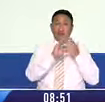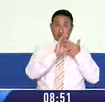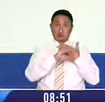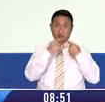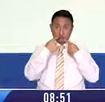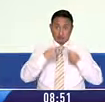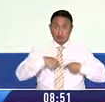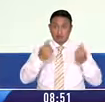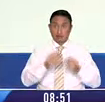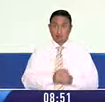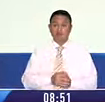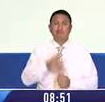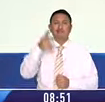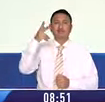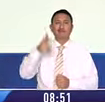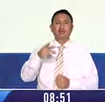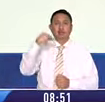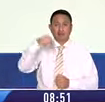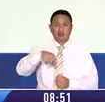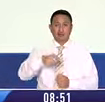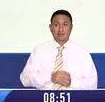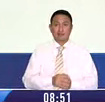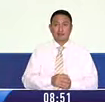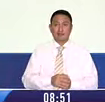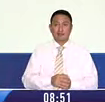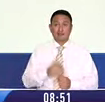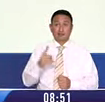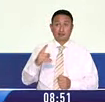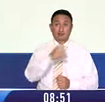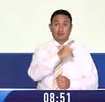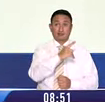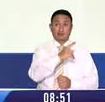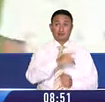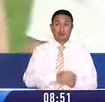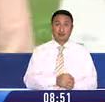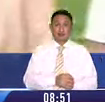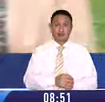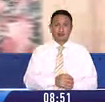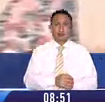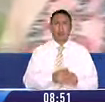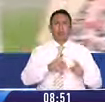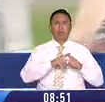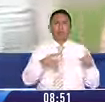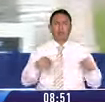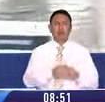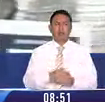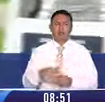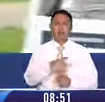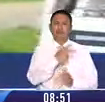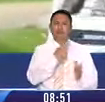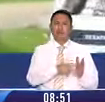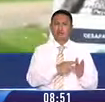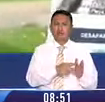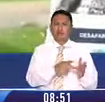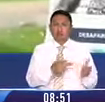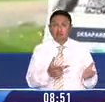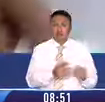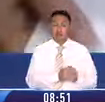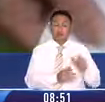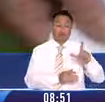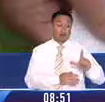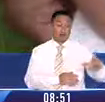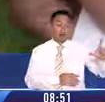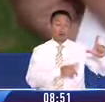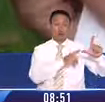cámaras de seguridad lo captaron antes de perderle El Rastro sin embargo la historia tendría un final trágico este lunes